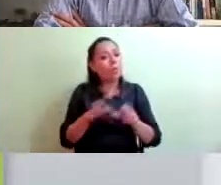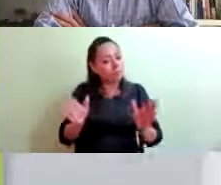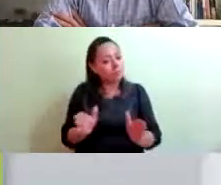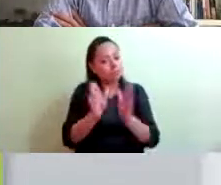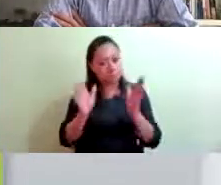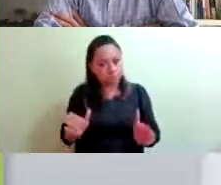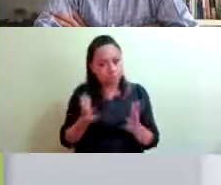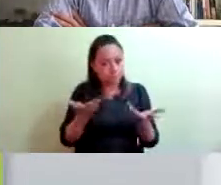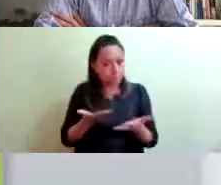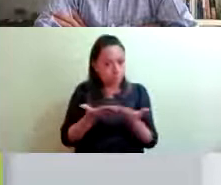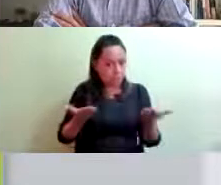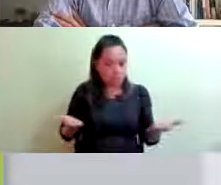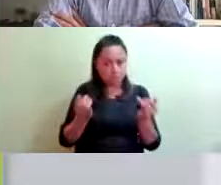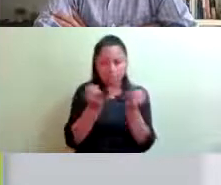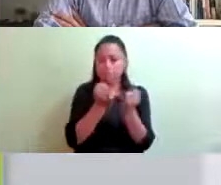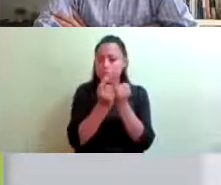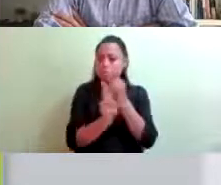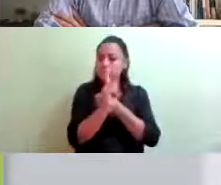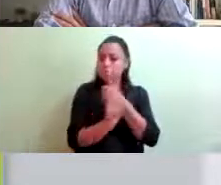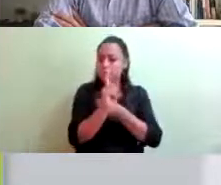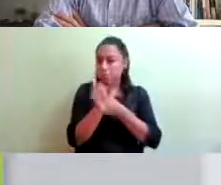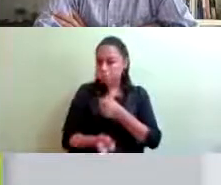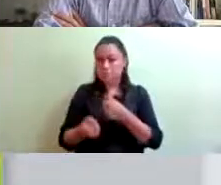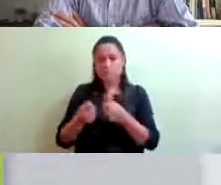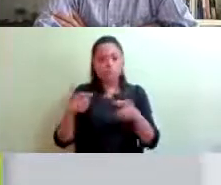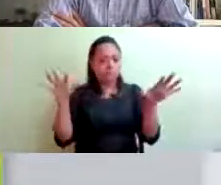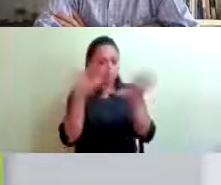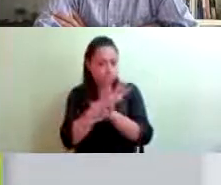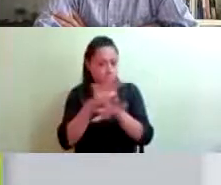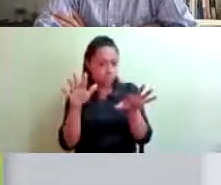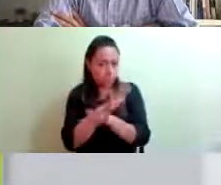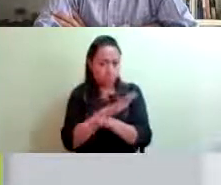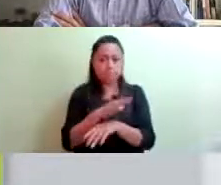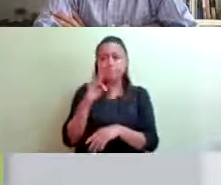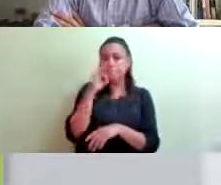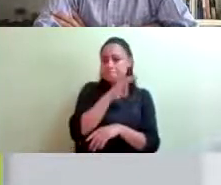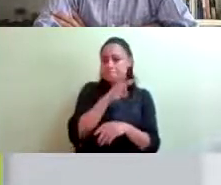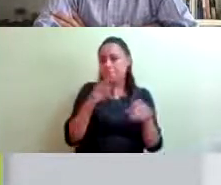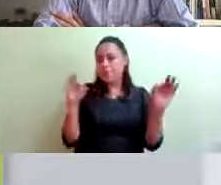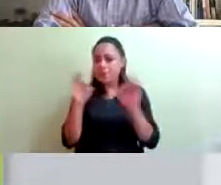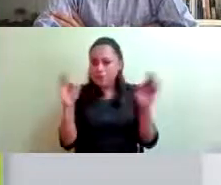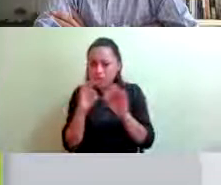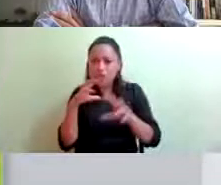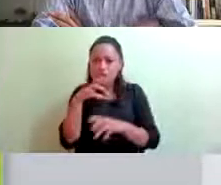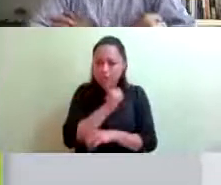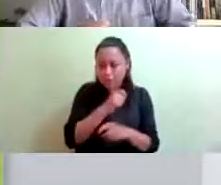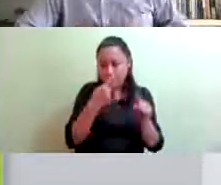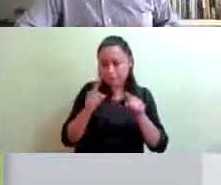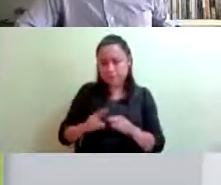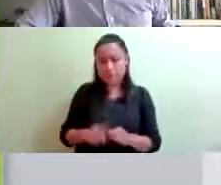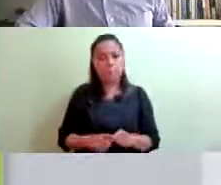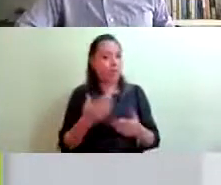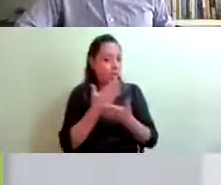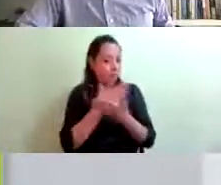por supuesto también los problemas derivados del cambio climático y la importancia de la recarga de los acuíferos. Sin dejar de lado,